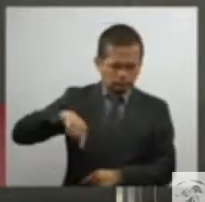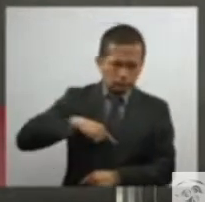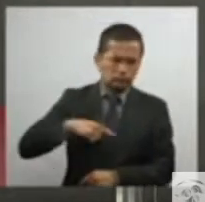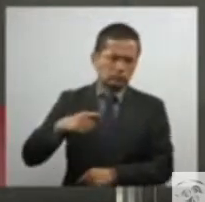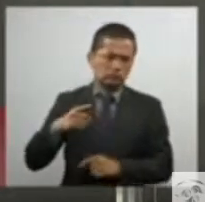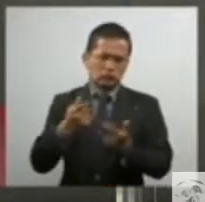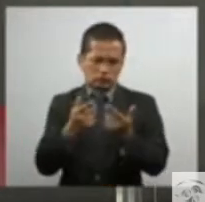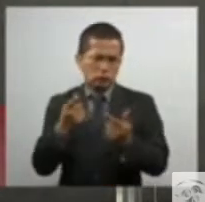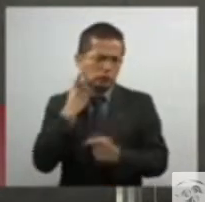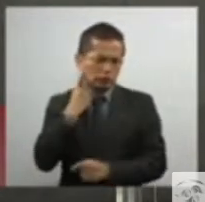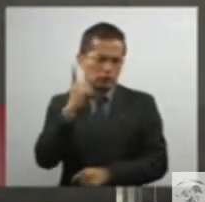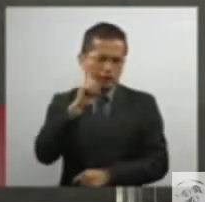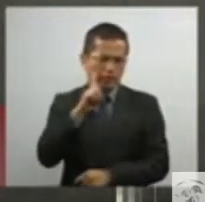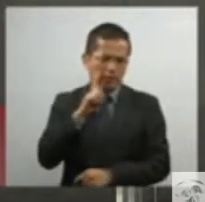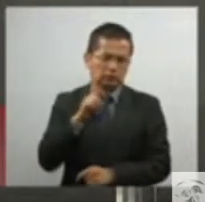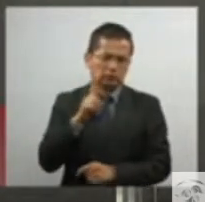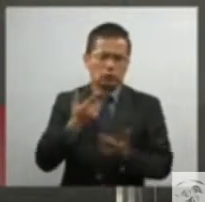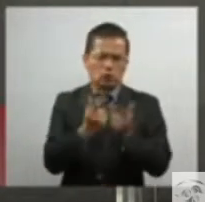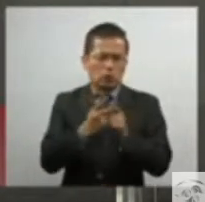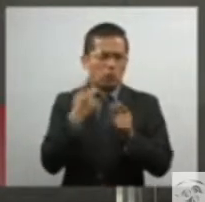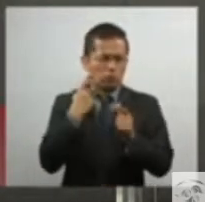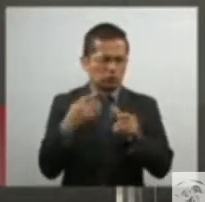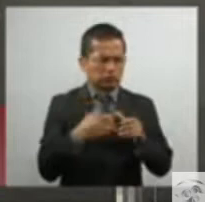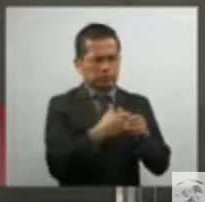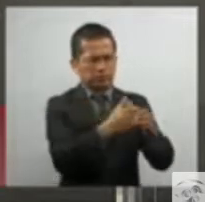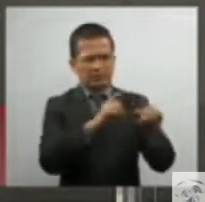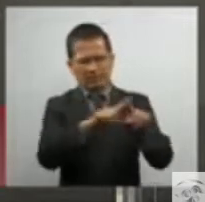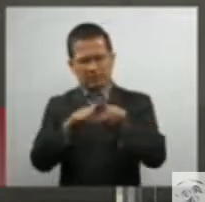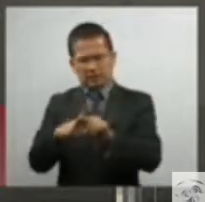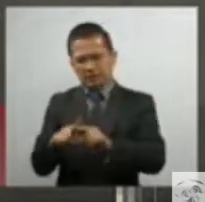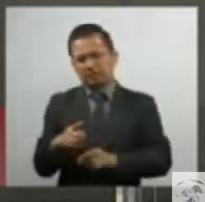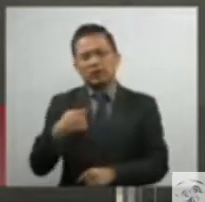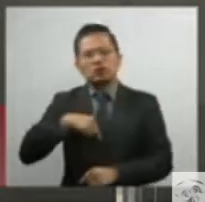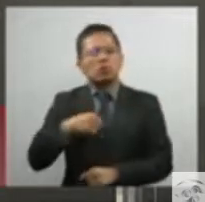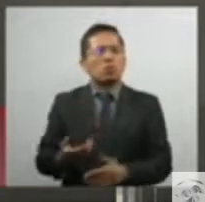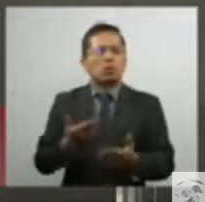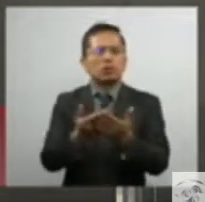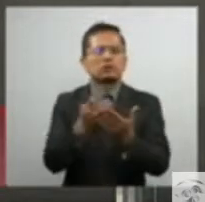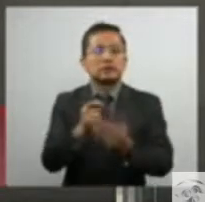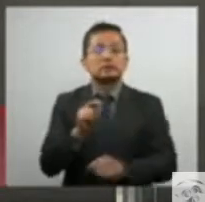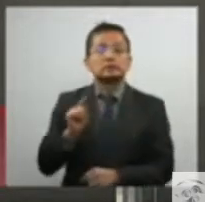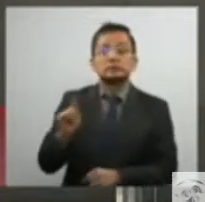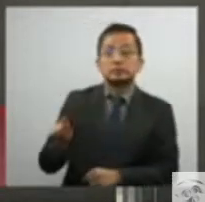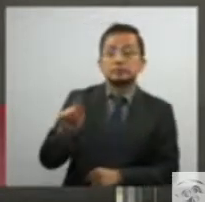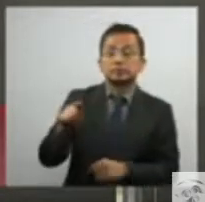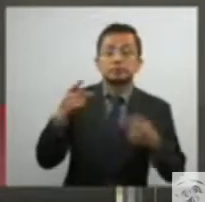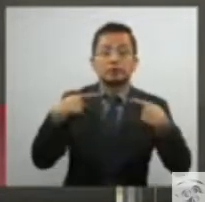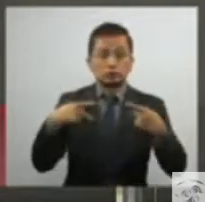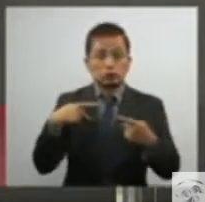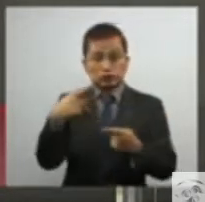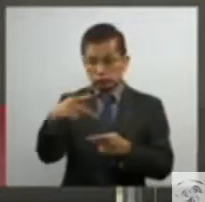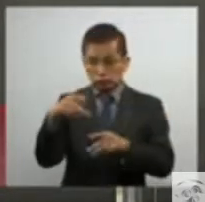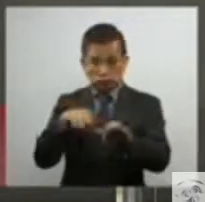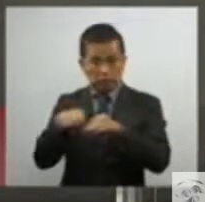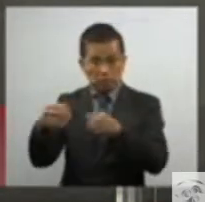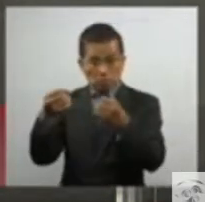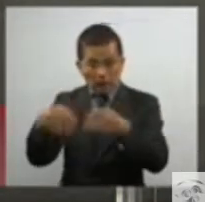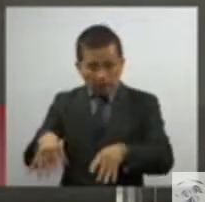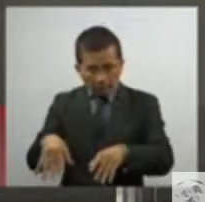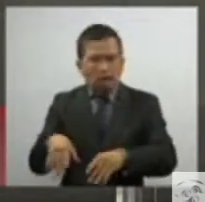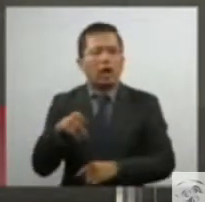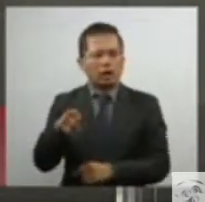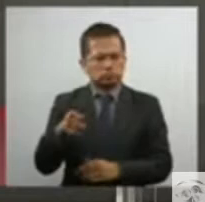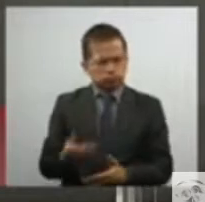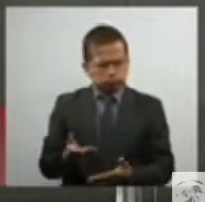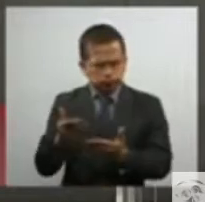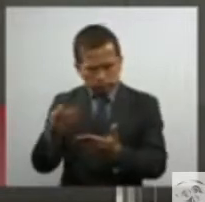políticos para darle alternativas a quienes perdieron su empleo, el ingreso único vital. Este ingreso lo